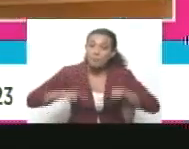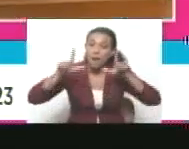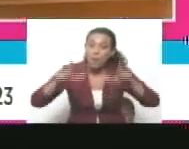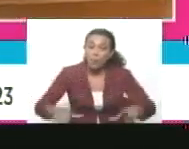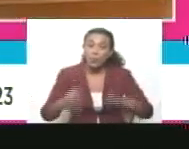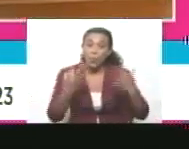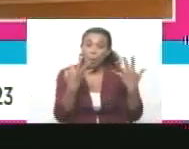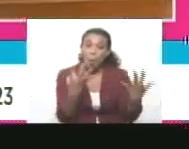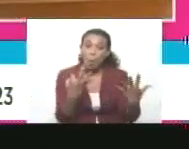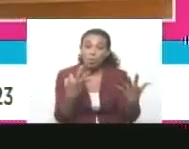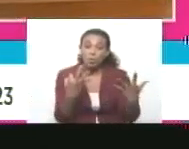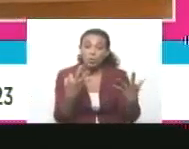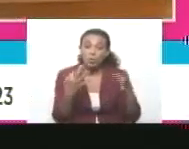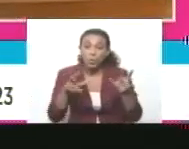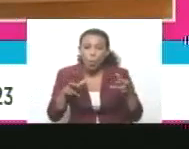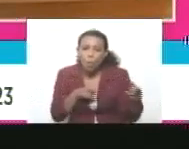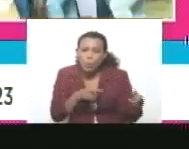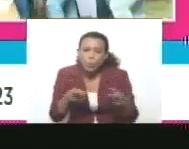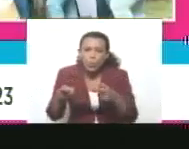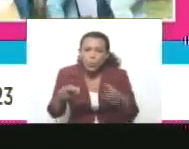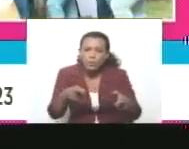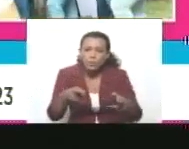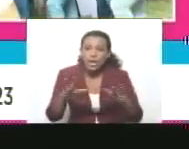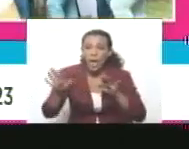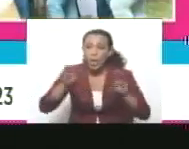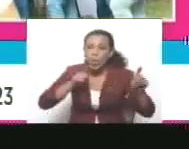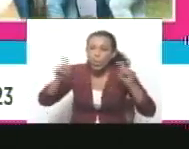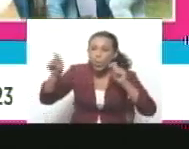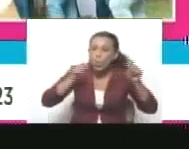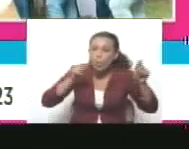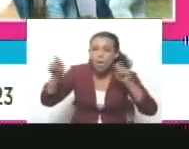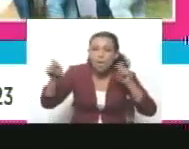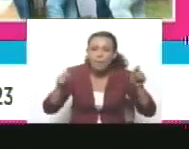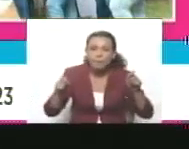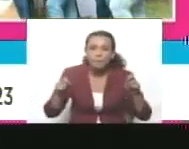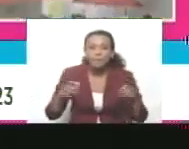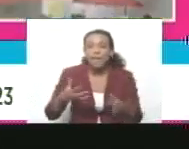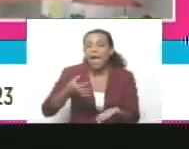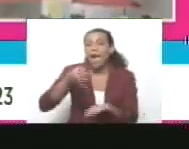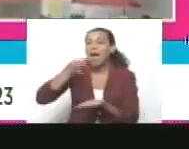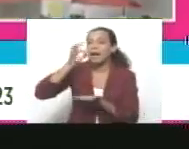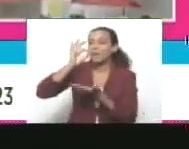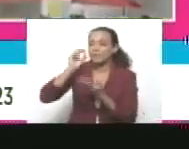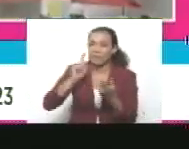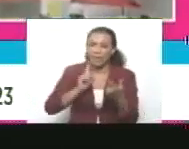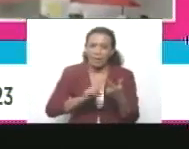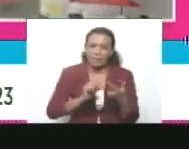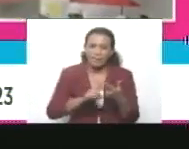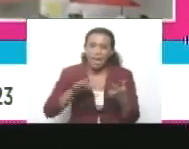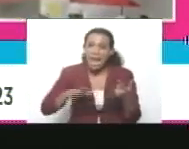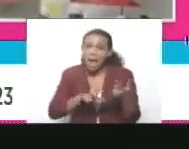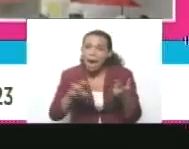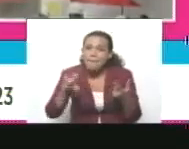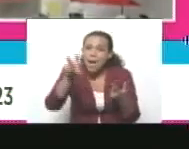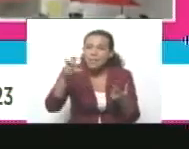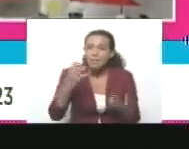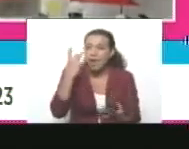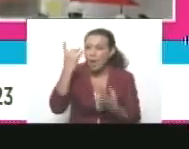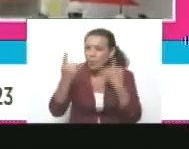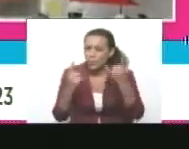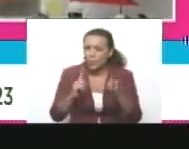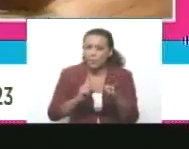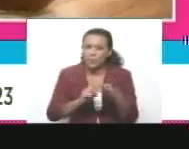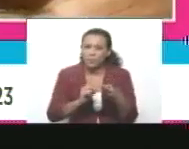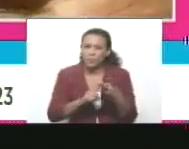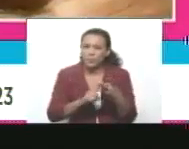8 rutas turísticas. Rutas, por ejemplo, Aromas de Café, La Montaña y su Encanto, lo